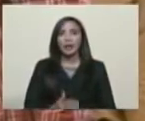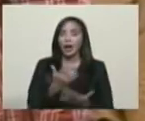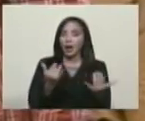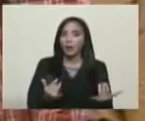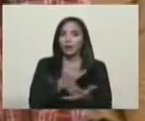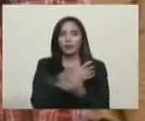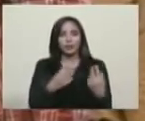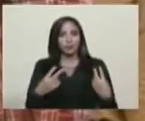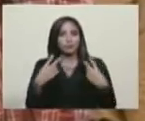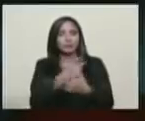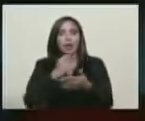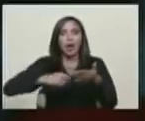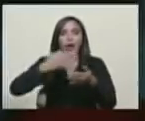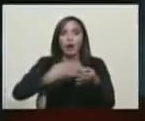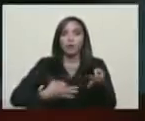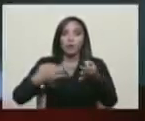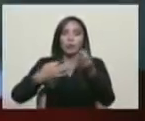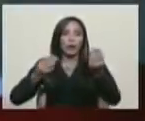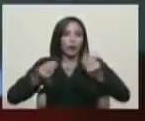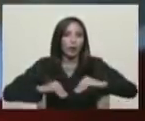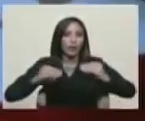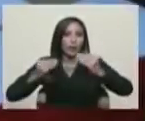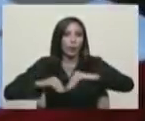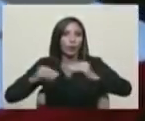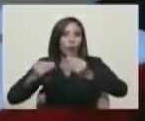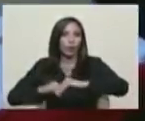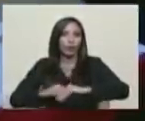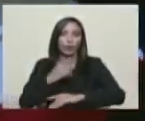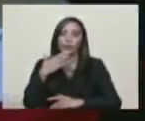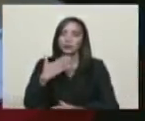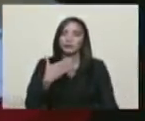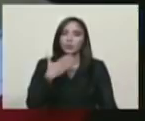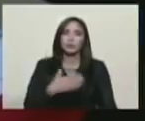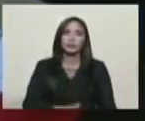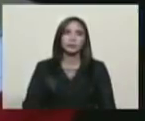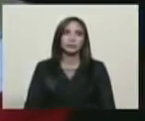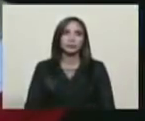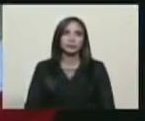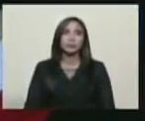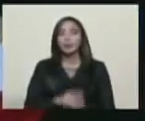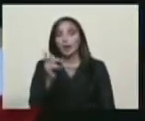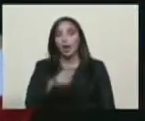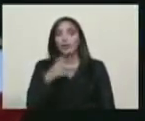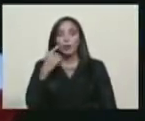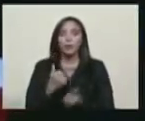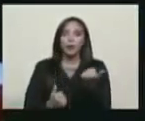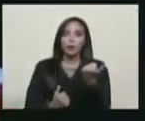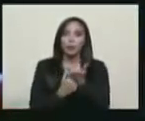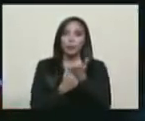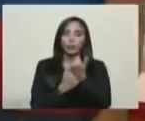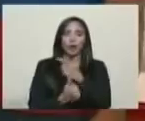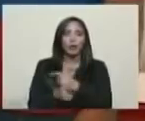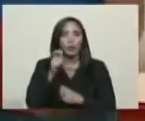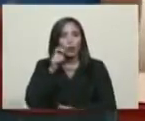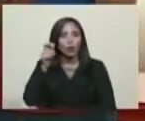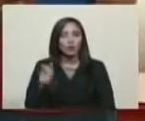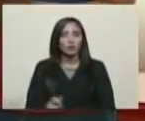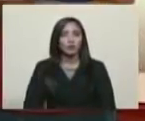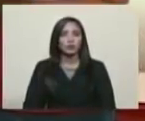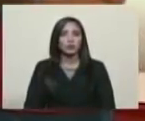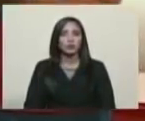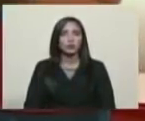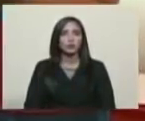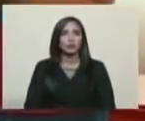cuenta al firmar esta alianza estratégica. Muchísimas gracias. También me acompaña el alcalde Alejandro Martínez, de aquí,